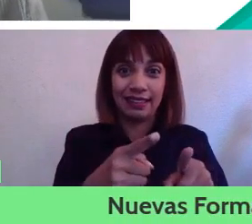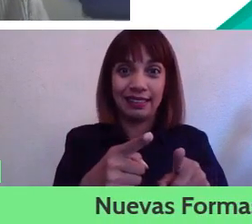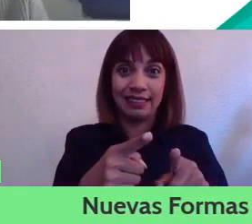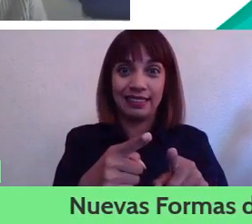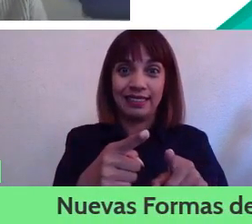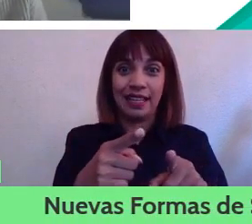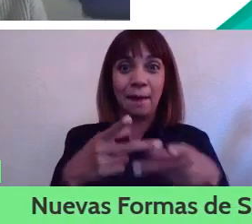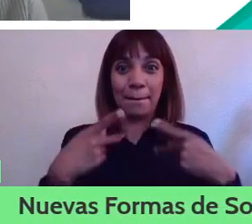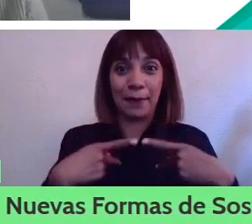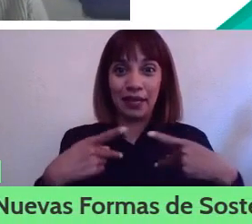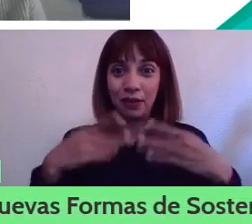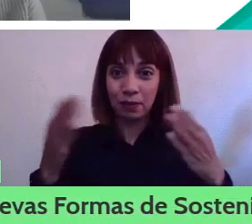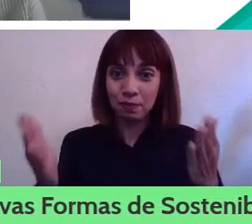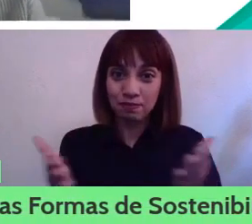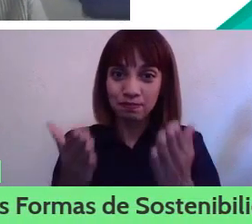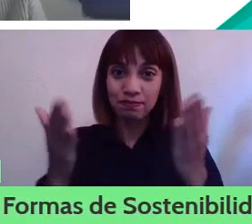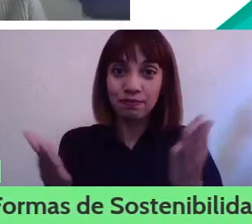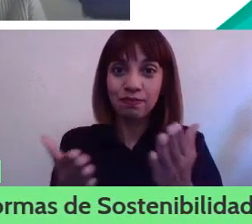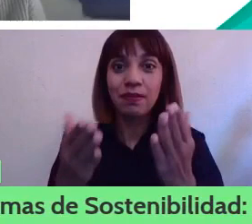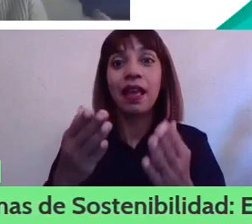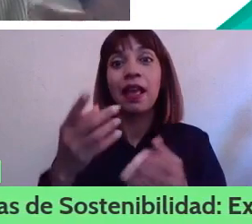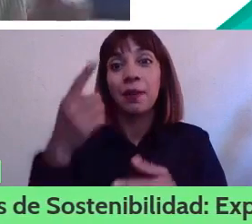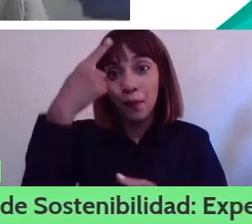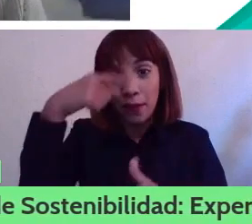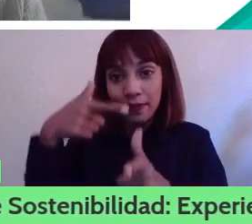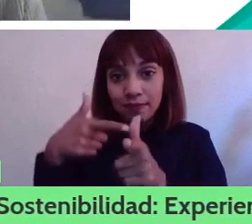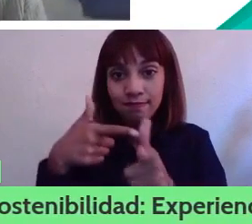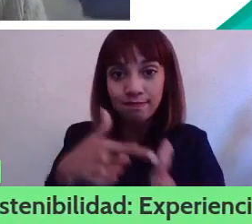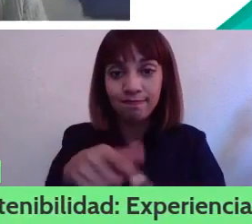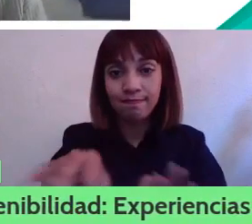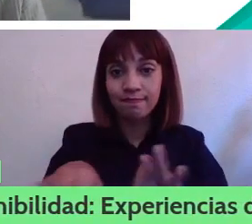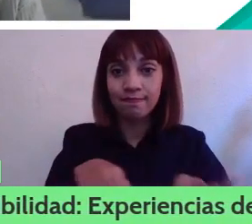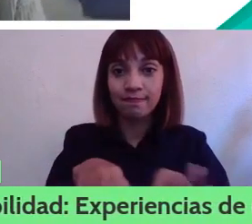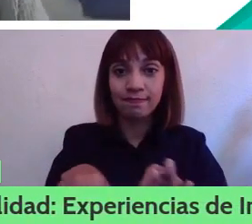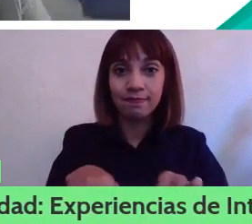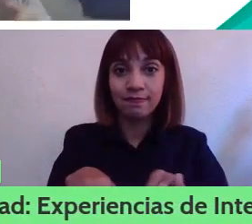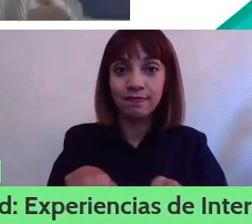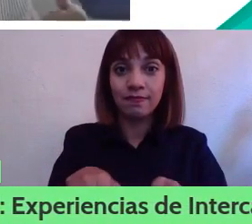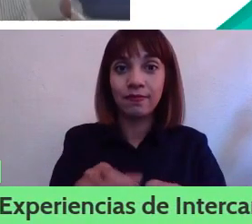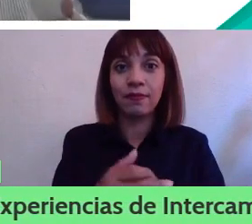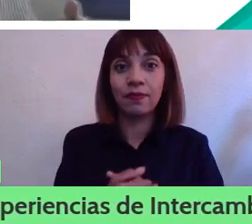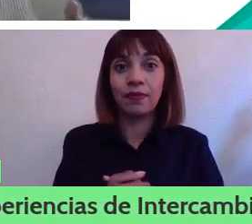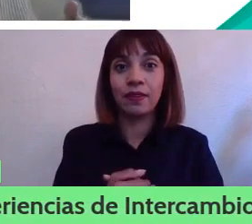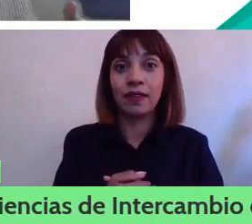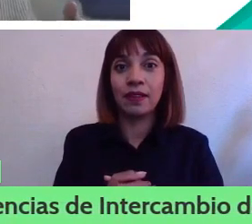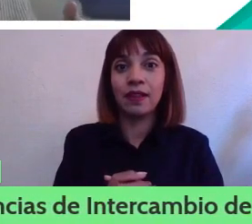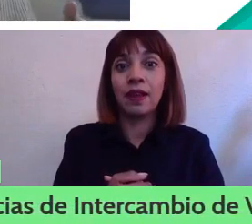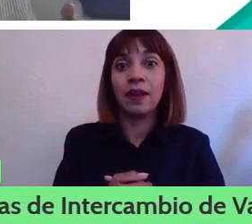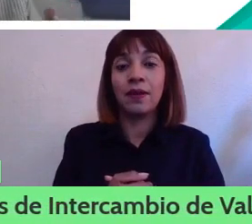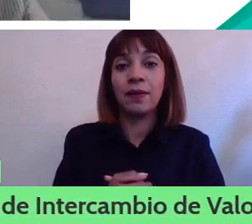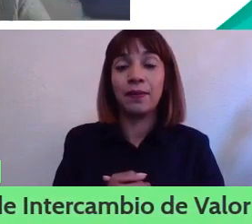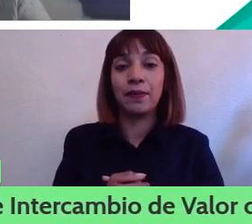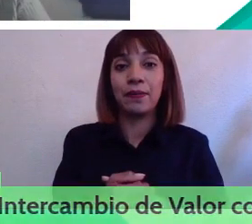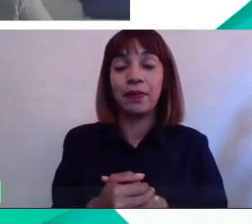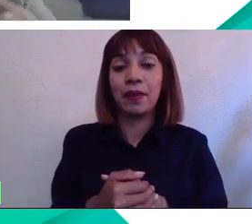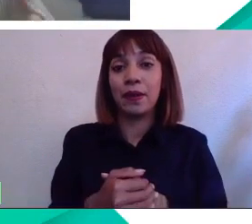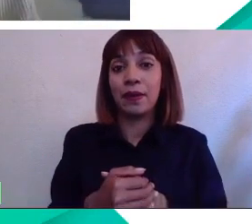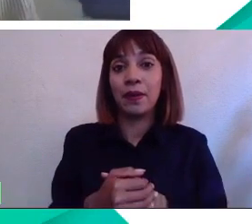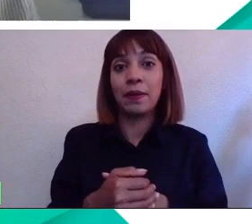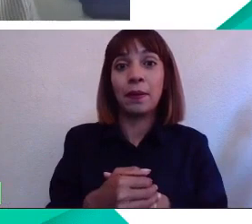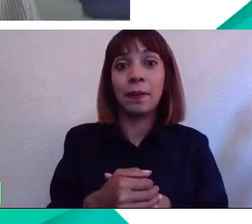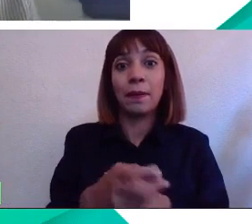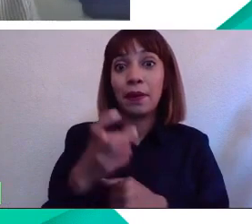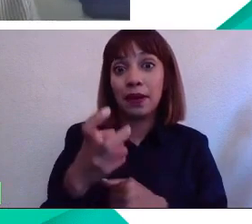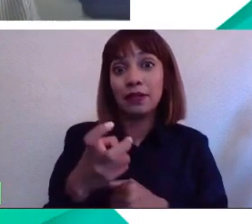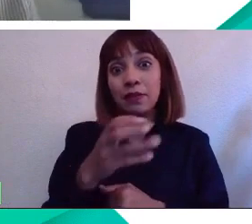creciendo y no que se vacíe, digamos, no que los excedentes que se generan se los lleven los asociados, que de todas maneras somos todos